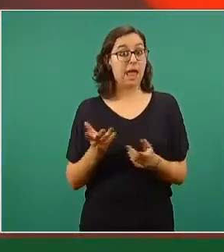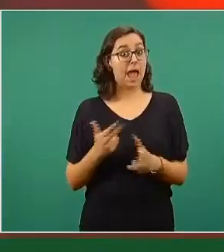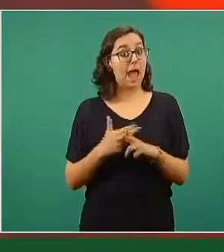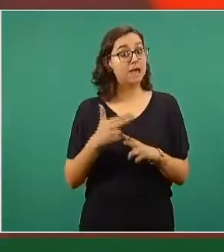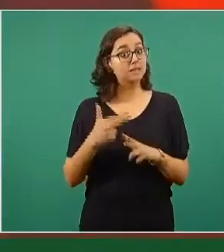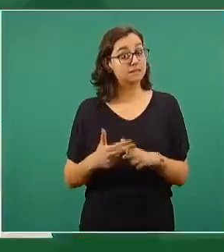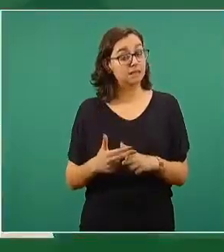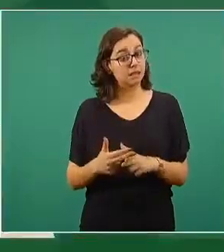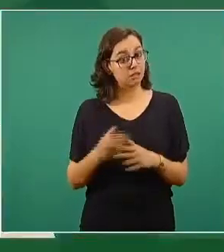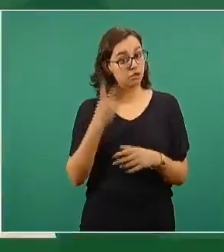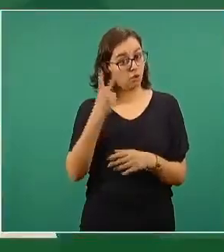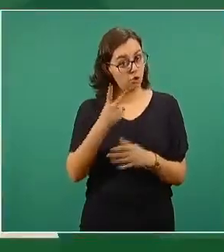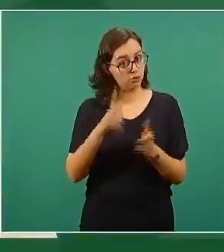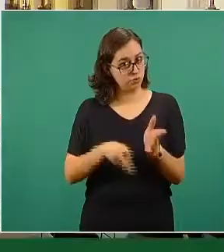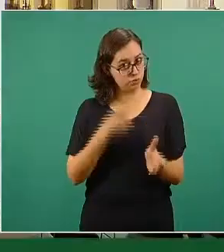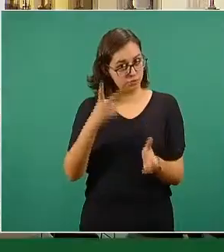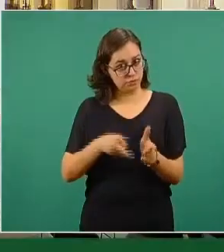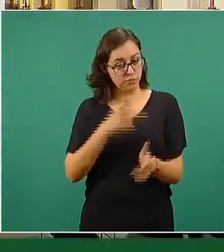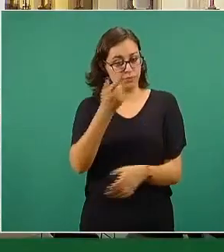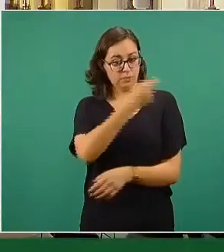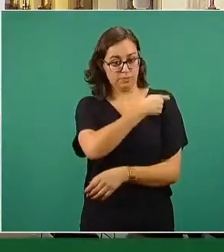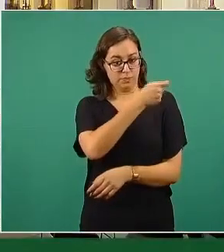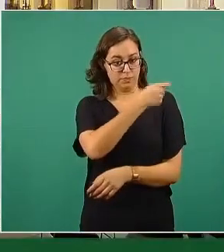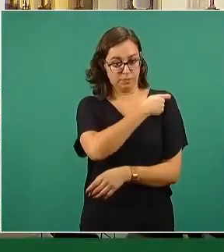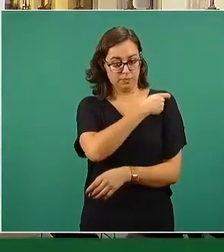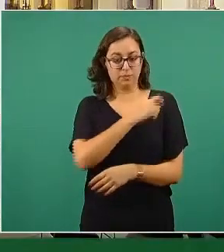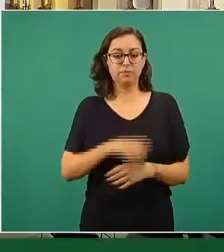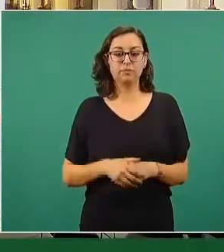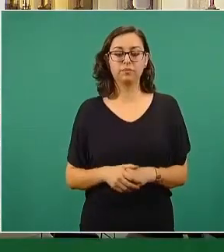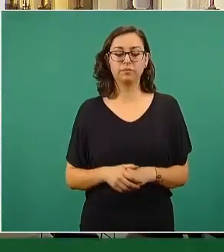el esquema completo. Por favor.